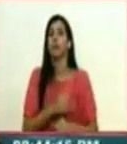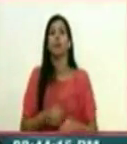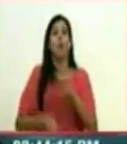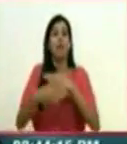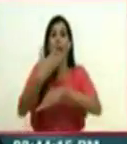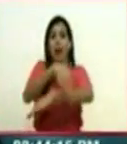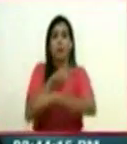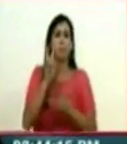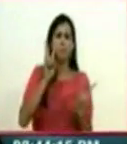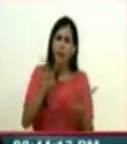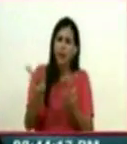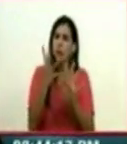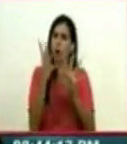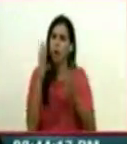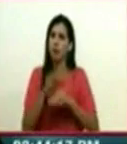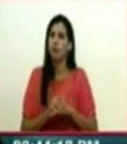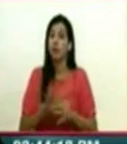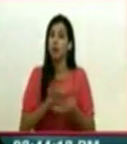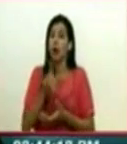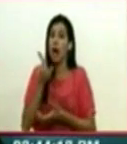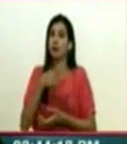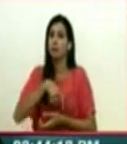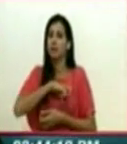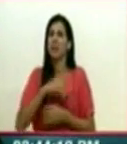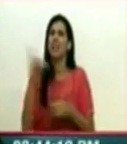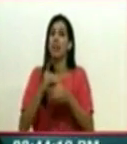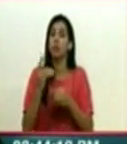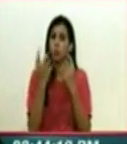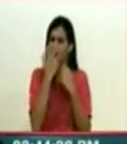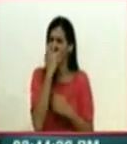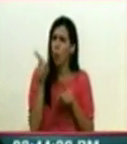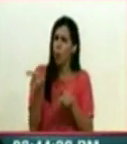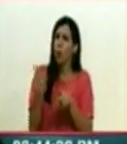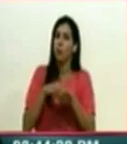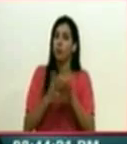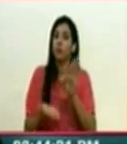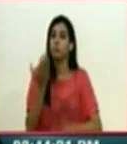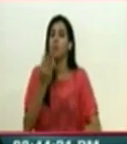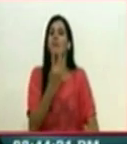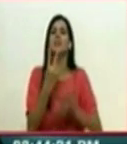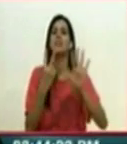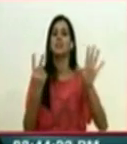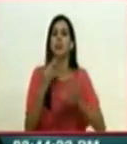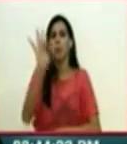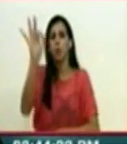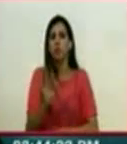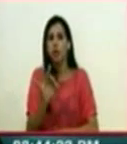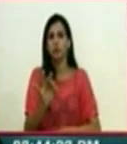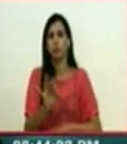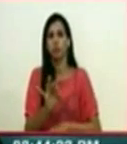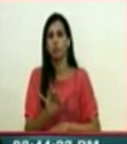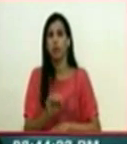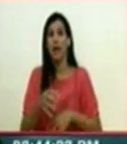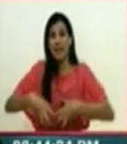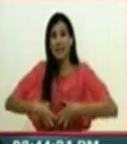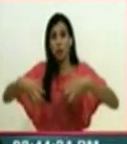calles, la crisis en España arroja datos insólitos, ya que se ha incrementado en un 27% el número de los más